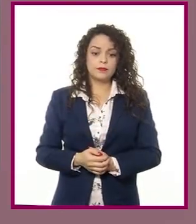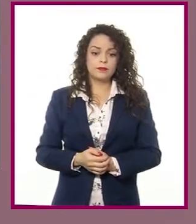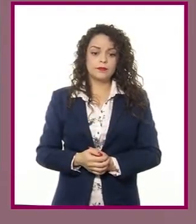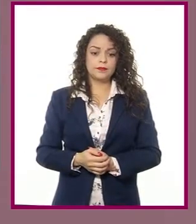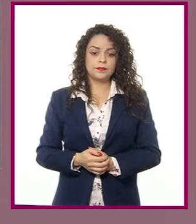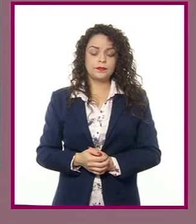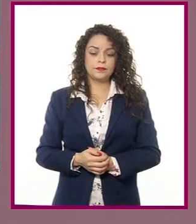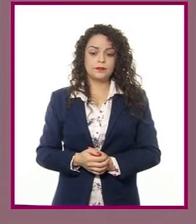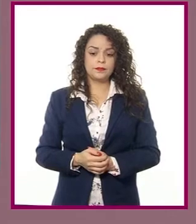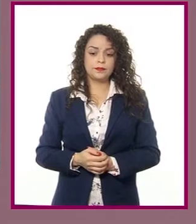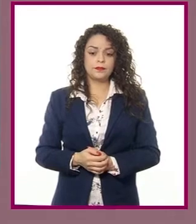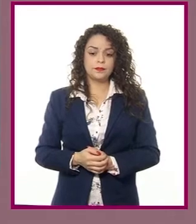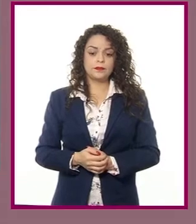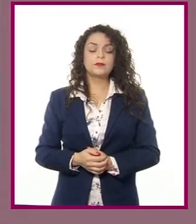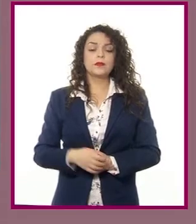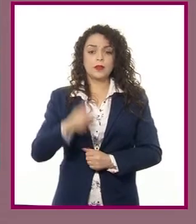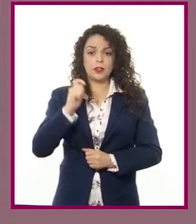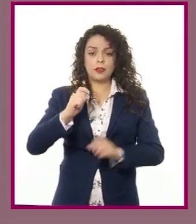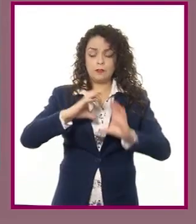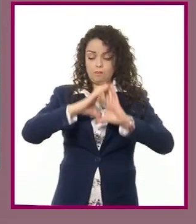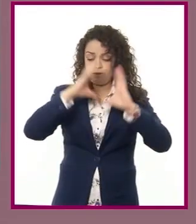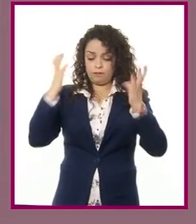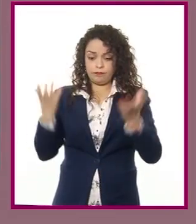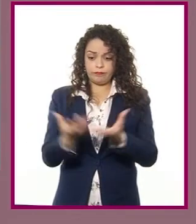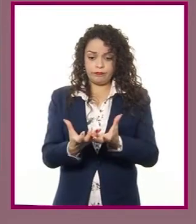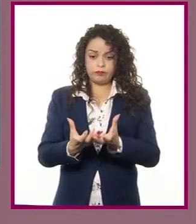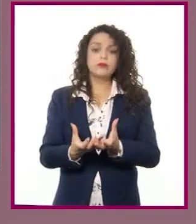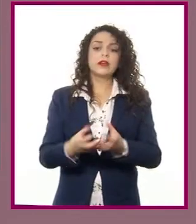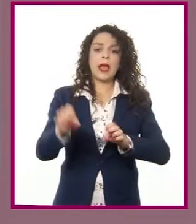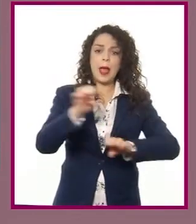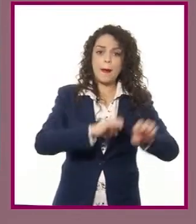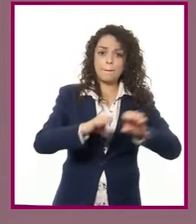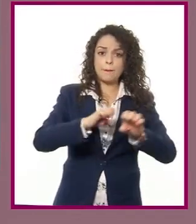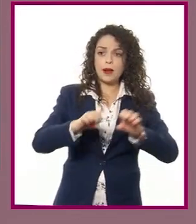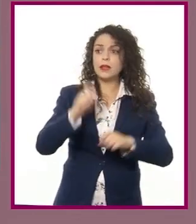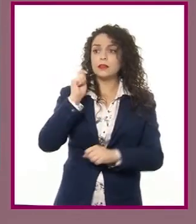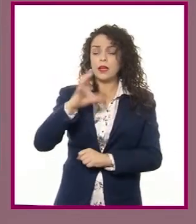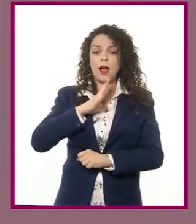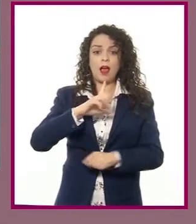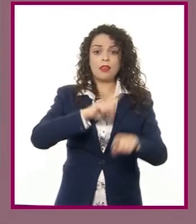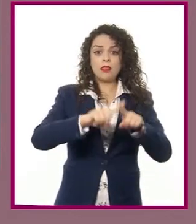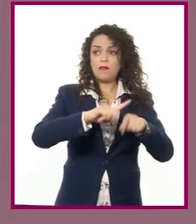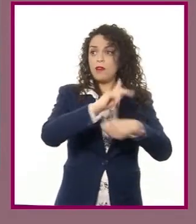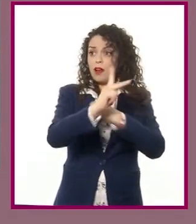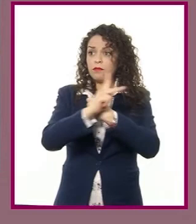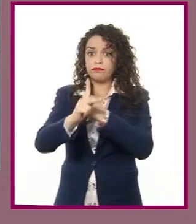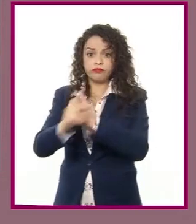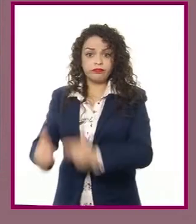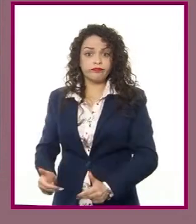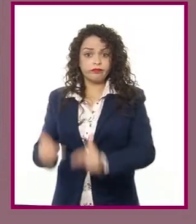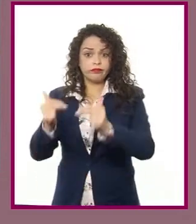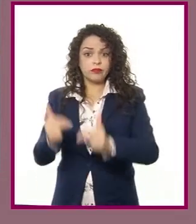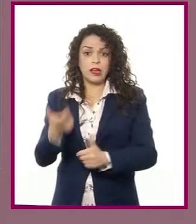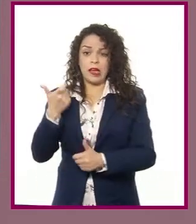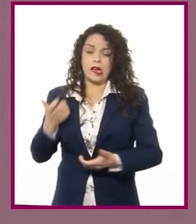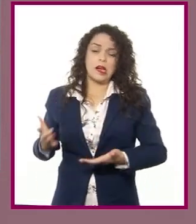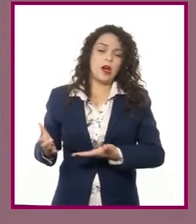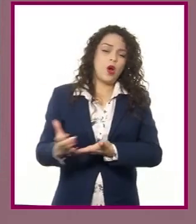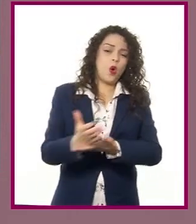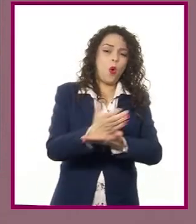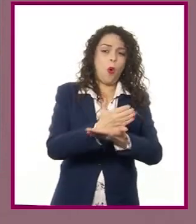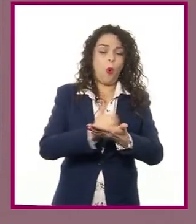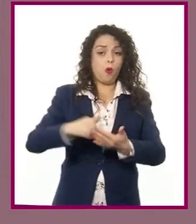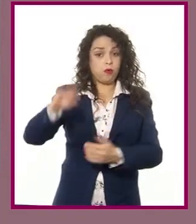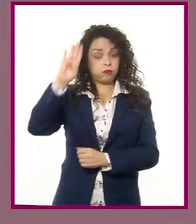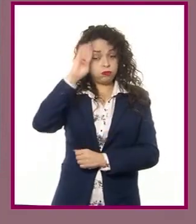la globalización, grandes compañías que tenían inversiones en varios países obtuvieron muchas ganancias. Con